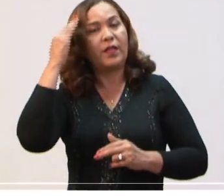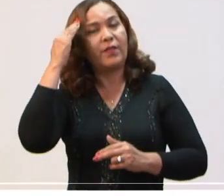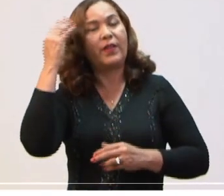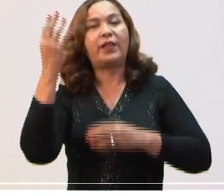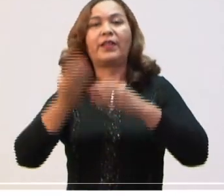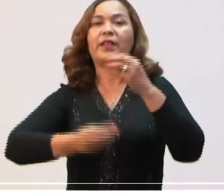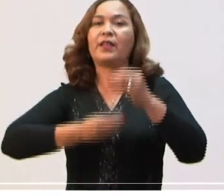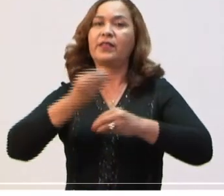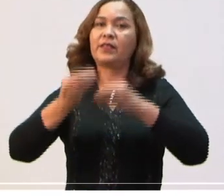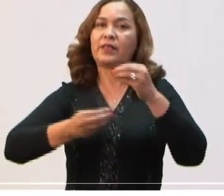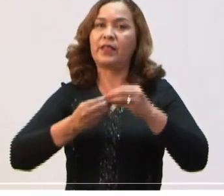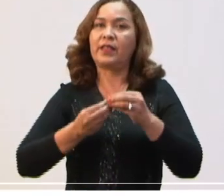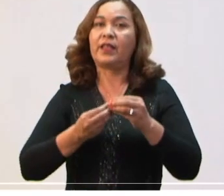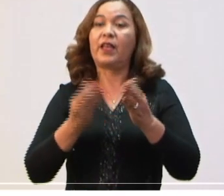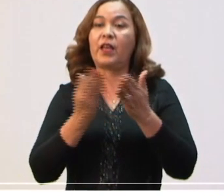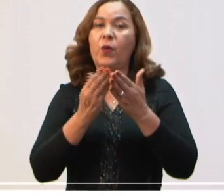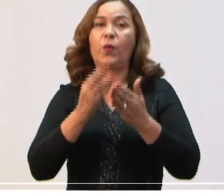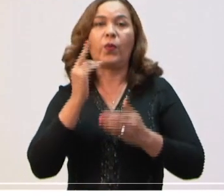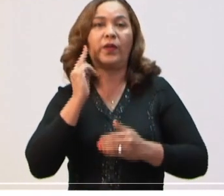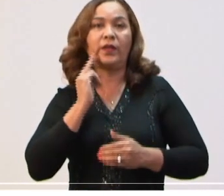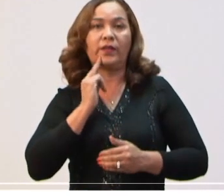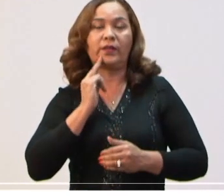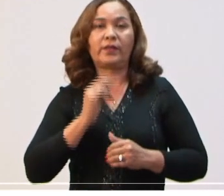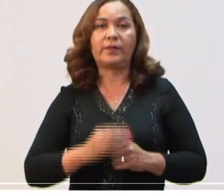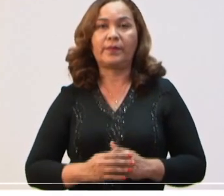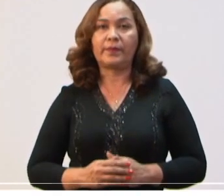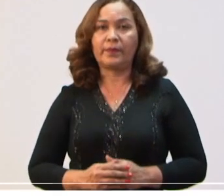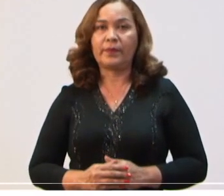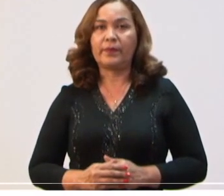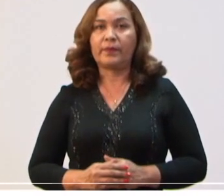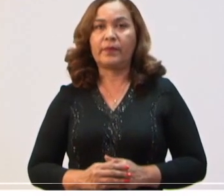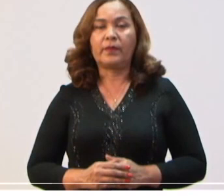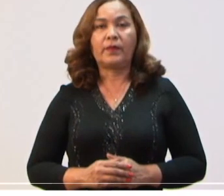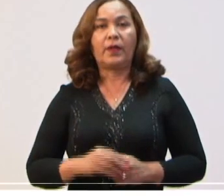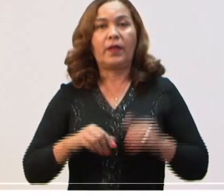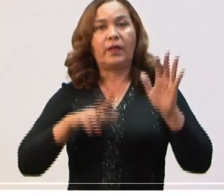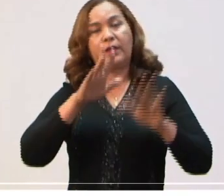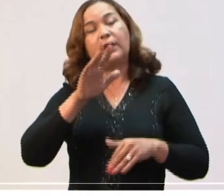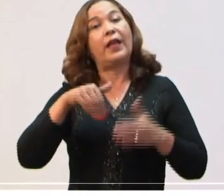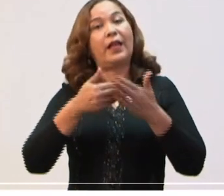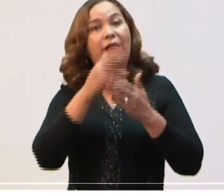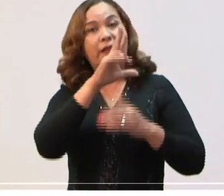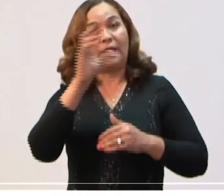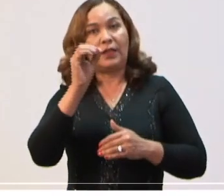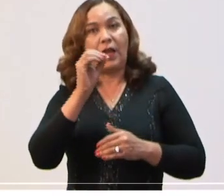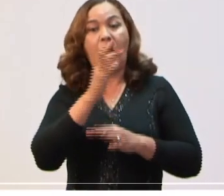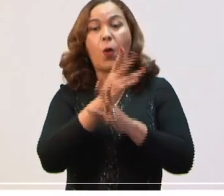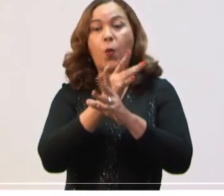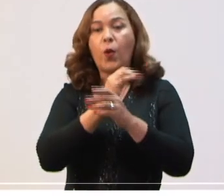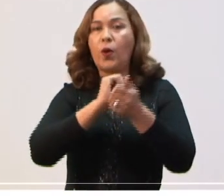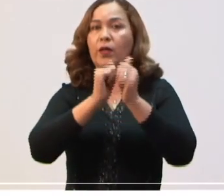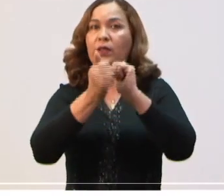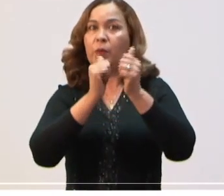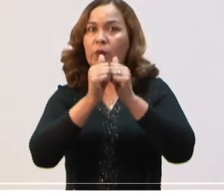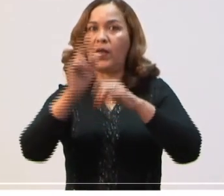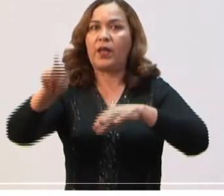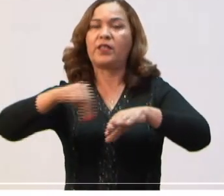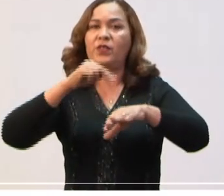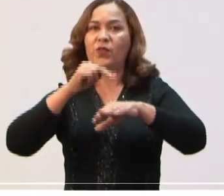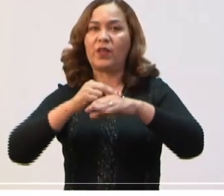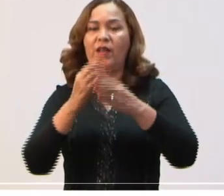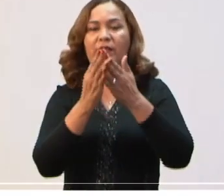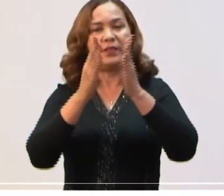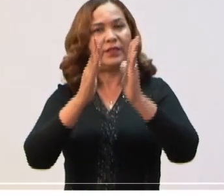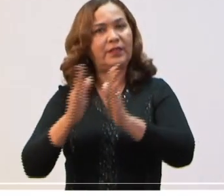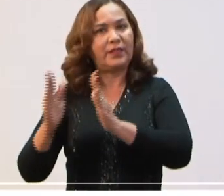de saberes y haceres de escuelas bolivarianas del día 13 al 30 juegos deportivos nacionales